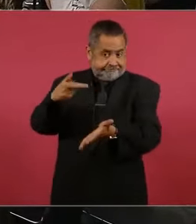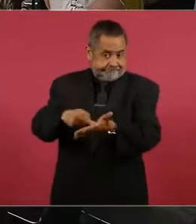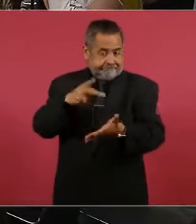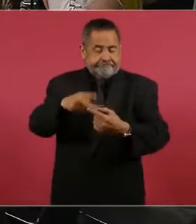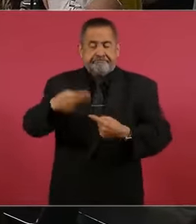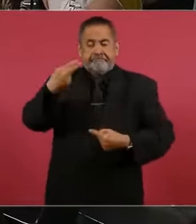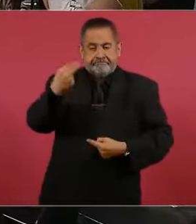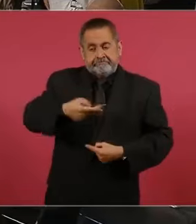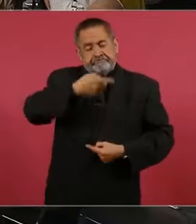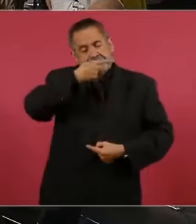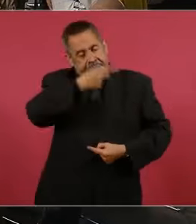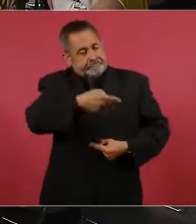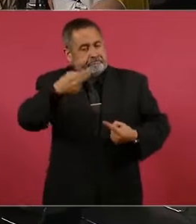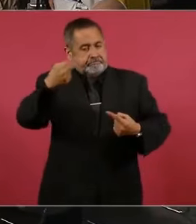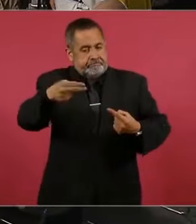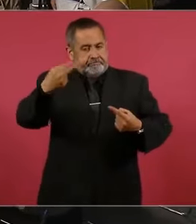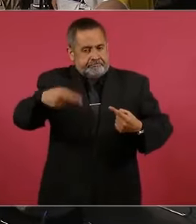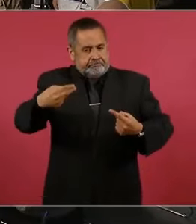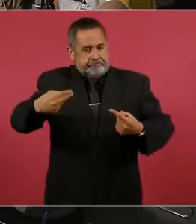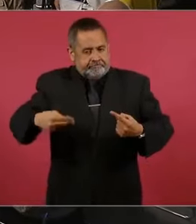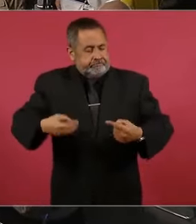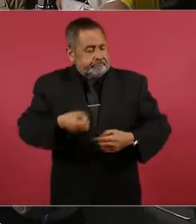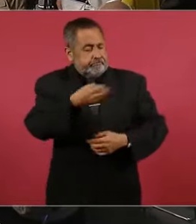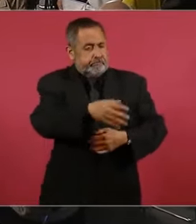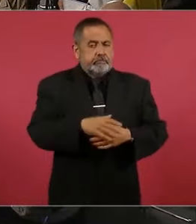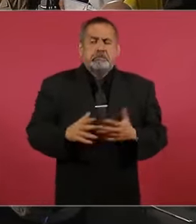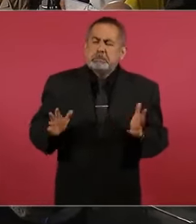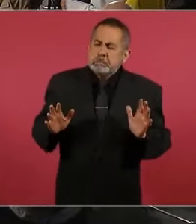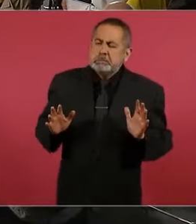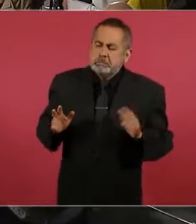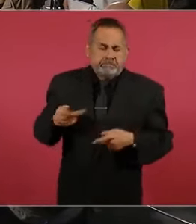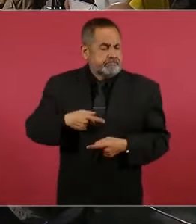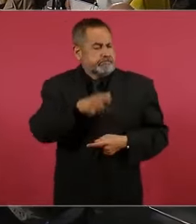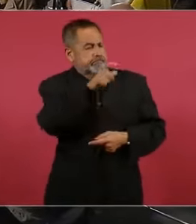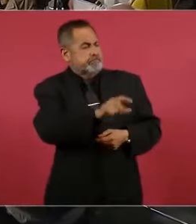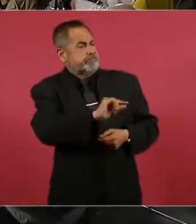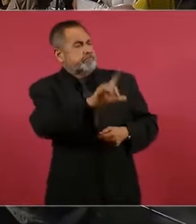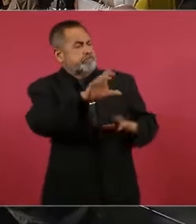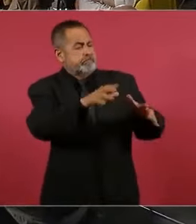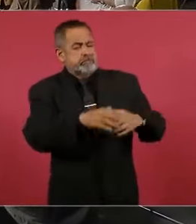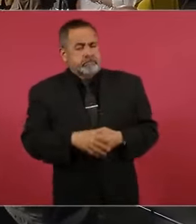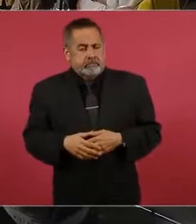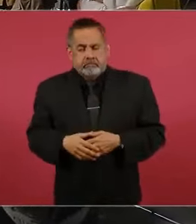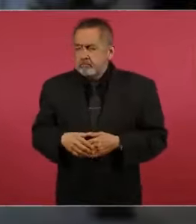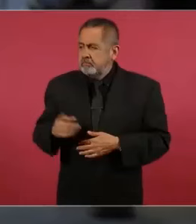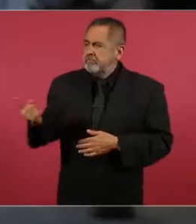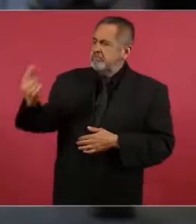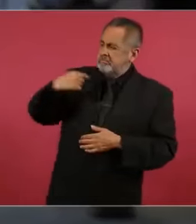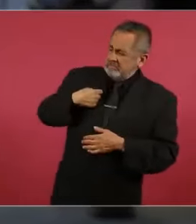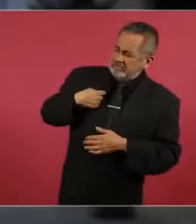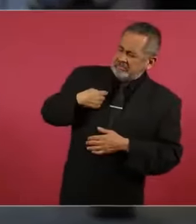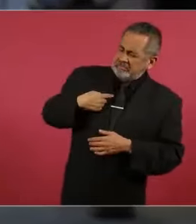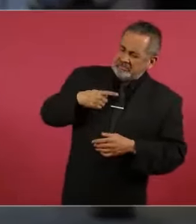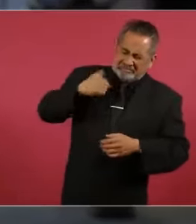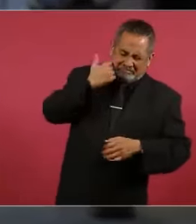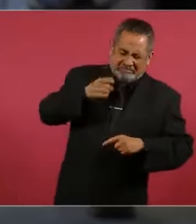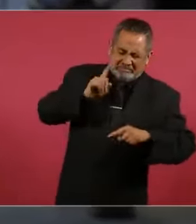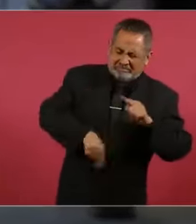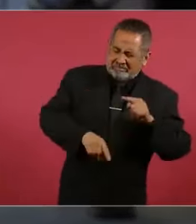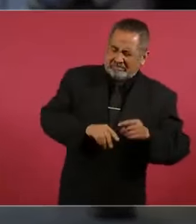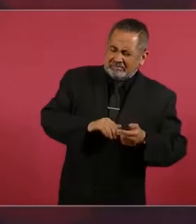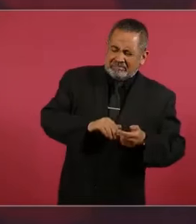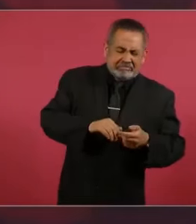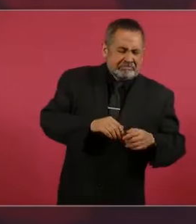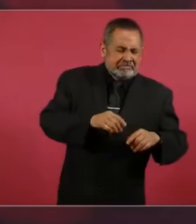lo ha mencionado aquí. Ah, porque él es una persona pública. Y dice que lo quiere doblar y que le quiere doblar. No,